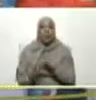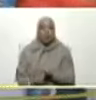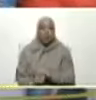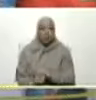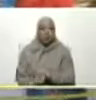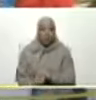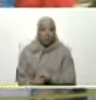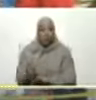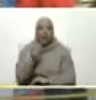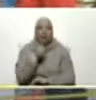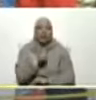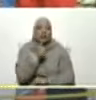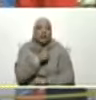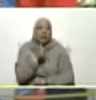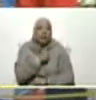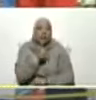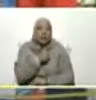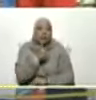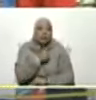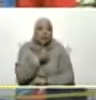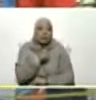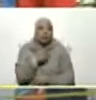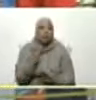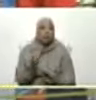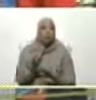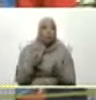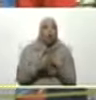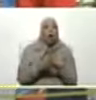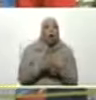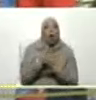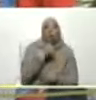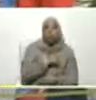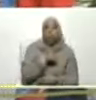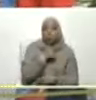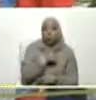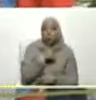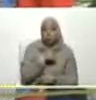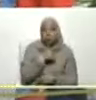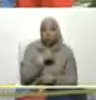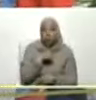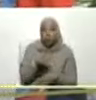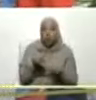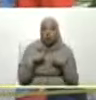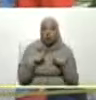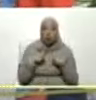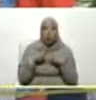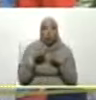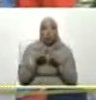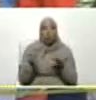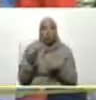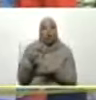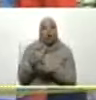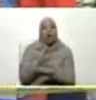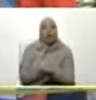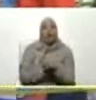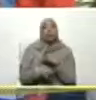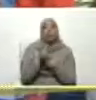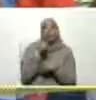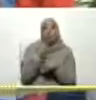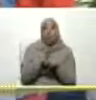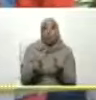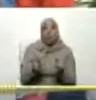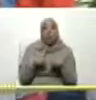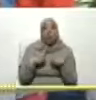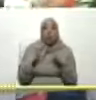la resistencia, y esa etapa de la resistencia nos ha tocado asumirla a todas las generaciones anteriores, pero también lo